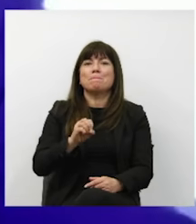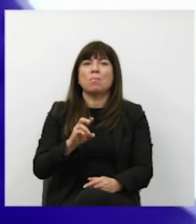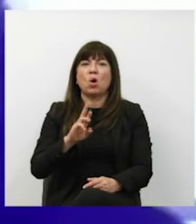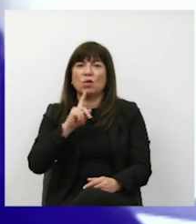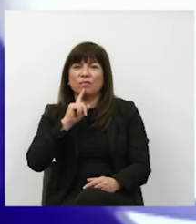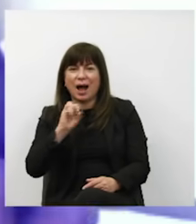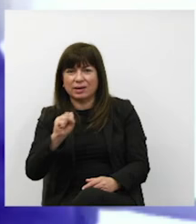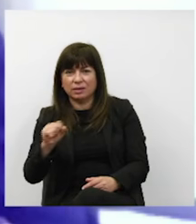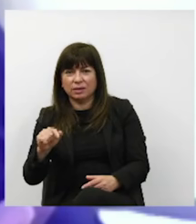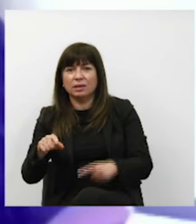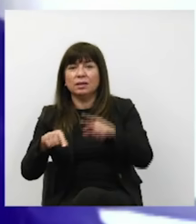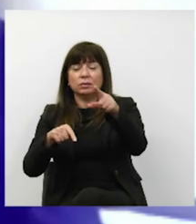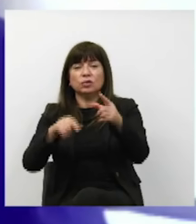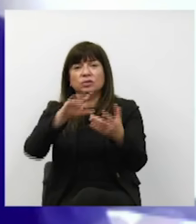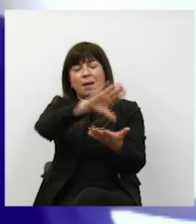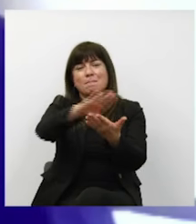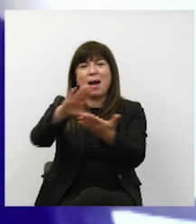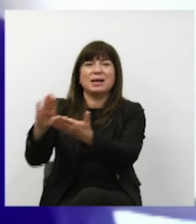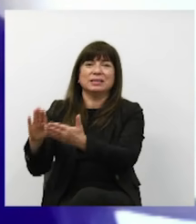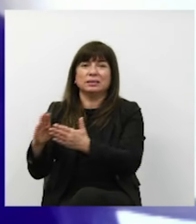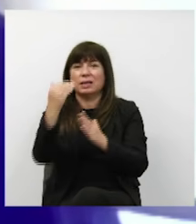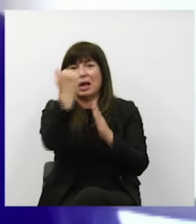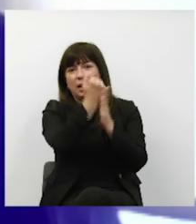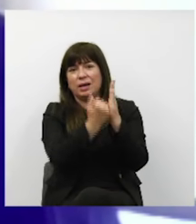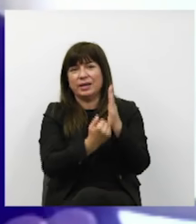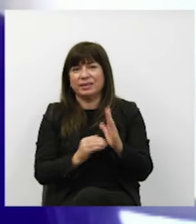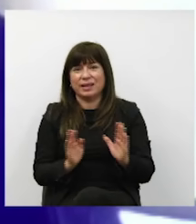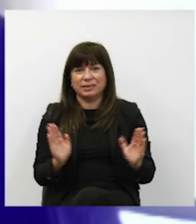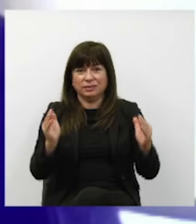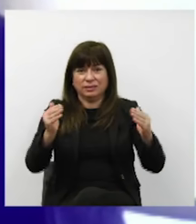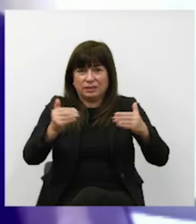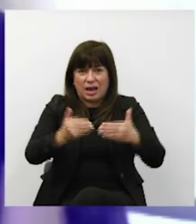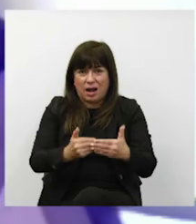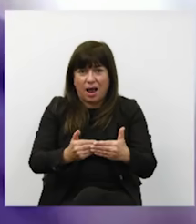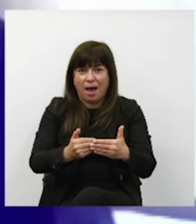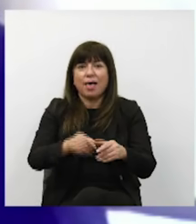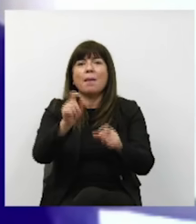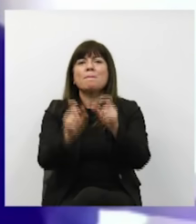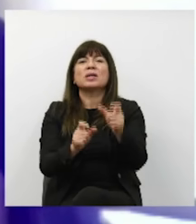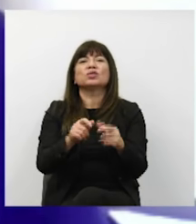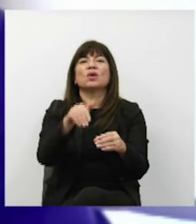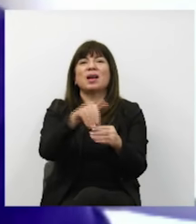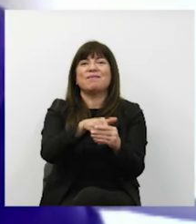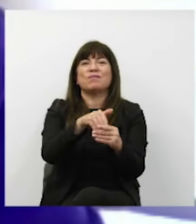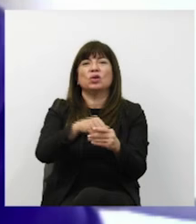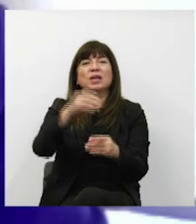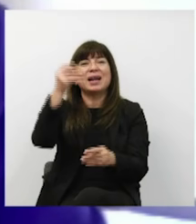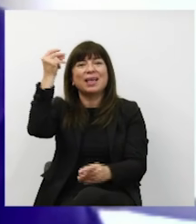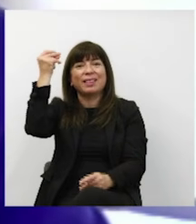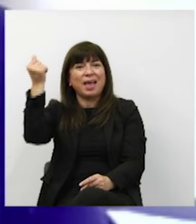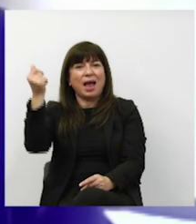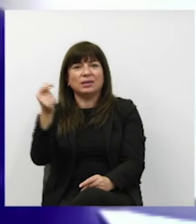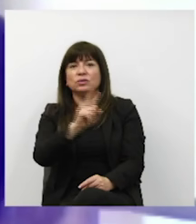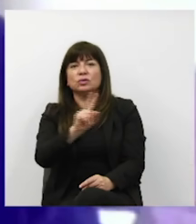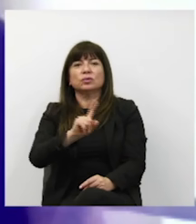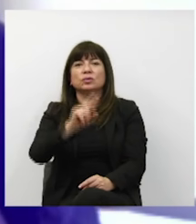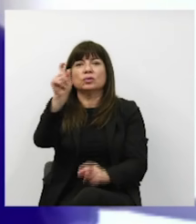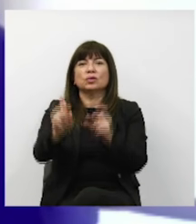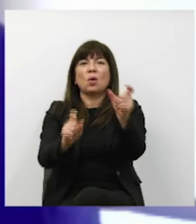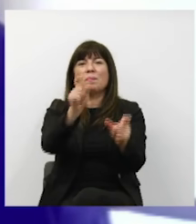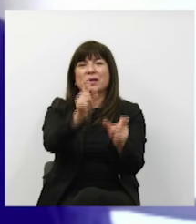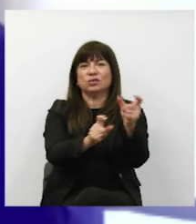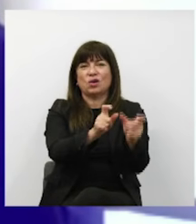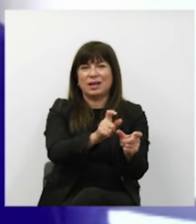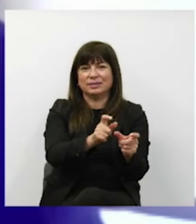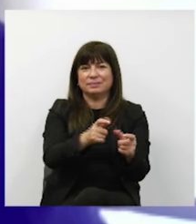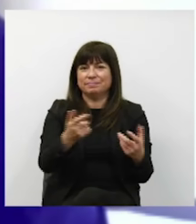cambio, los países que tienen listas cerradas, donde las personas votan por ideas, no por digamos, no